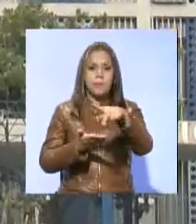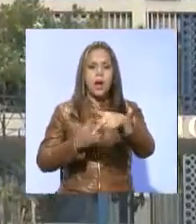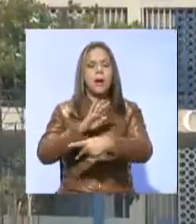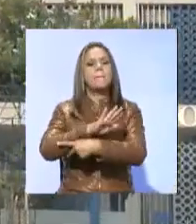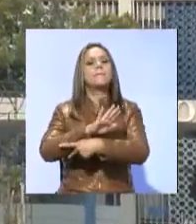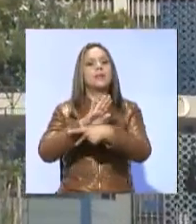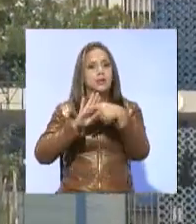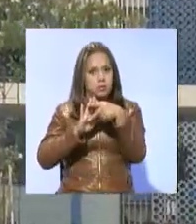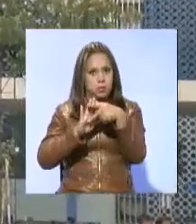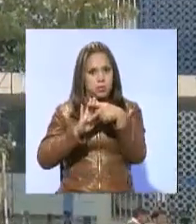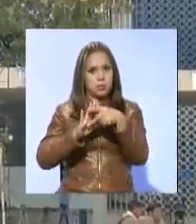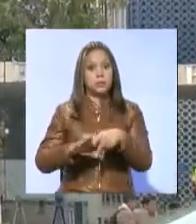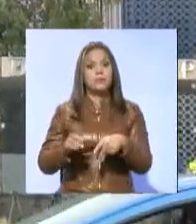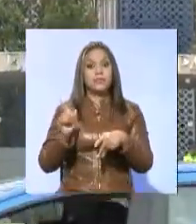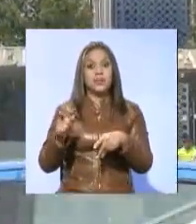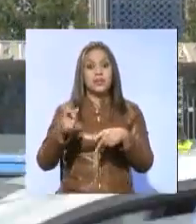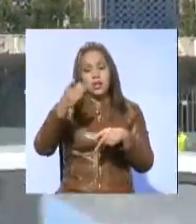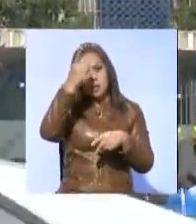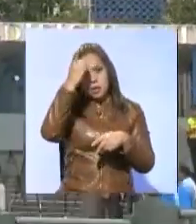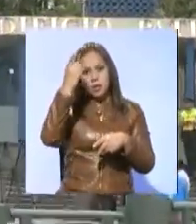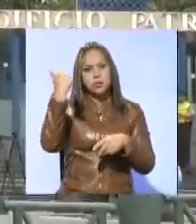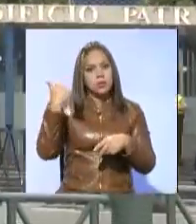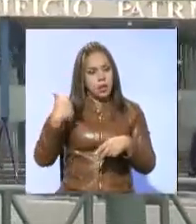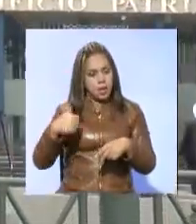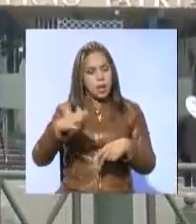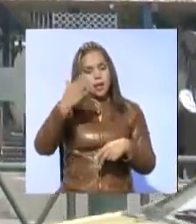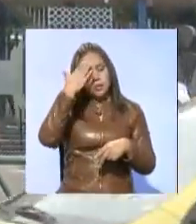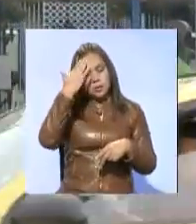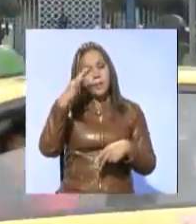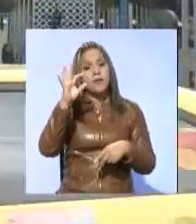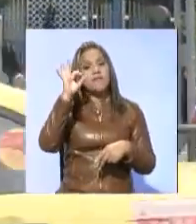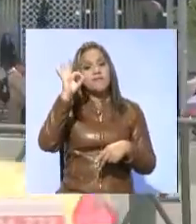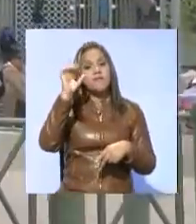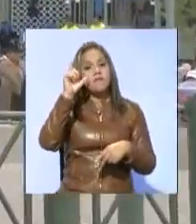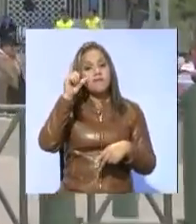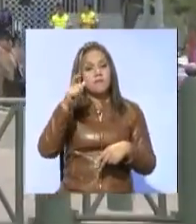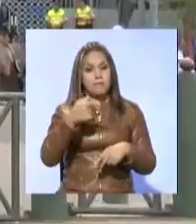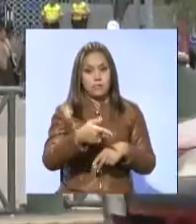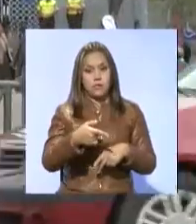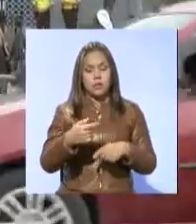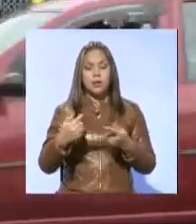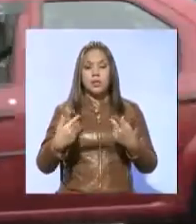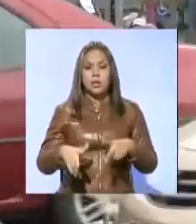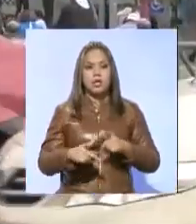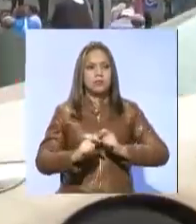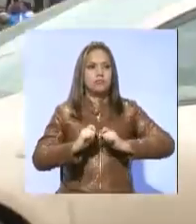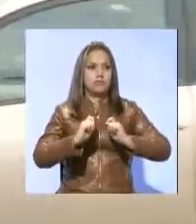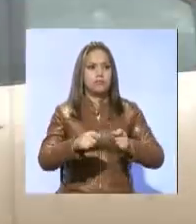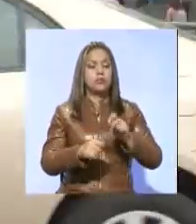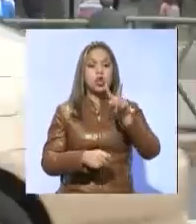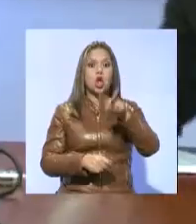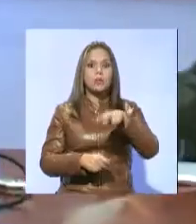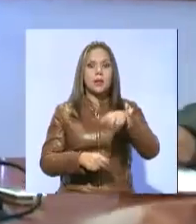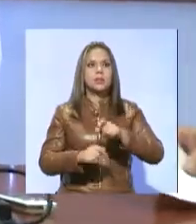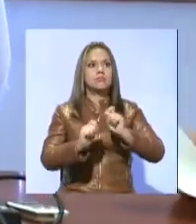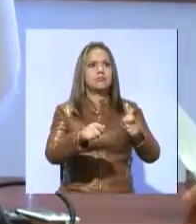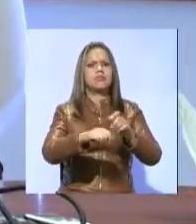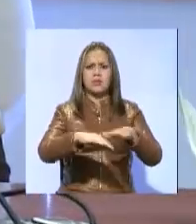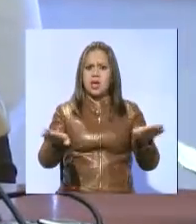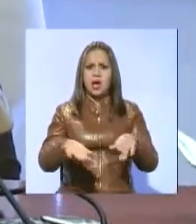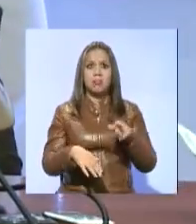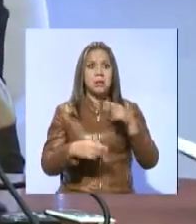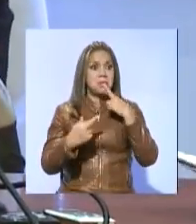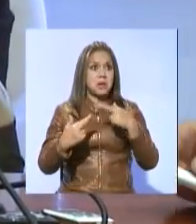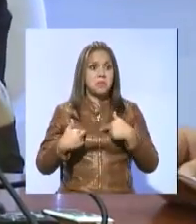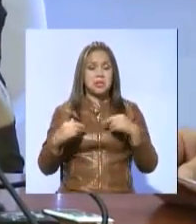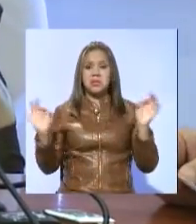Esta denuncia, dijo, ya está en conocimiento de la Fiscalía, pero a 2 meses de presentar la respectiva documentación no tienen respuesta. Frente a ello, el